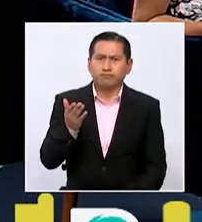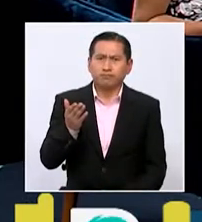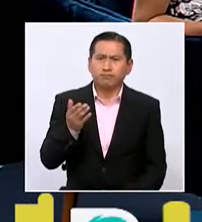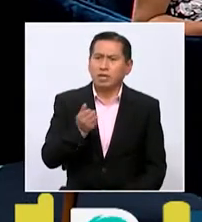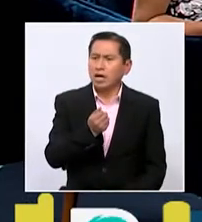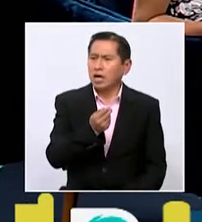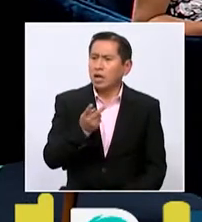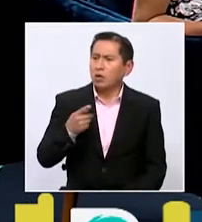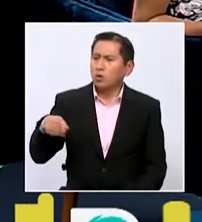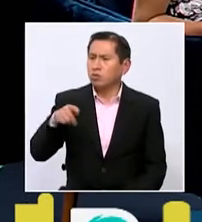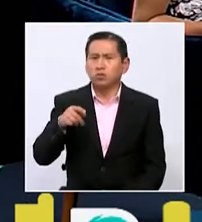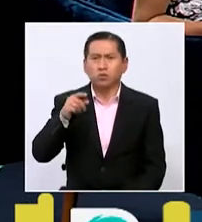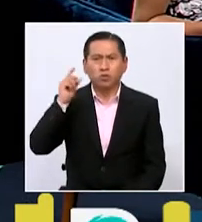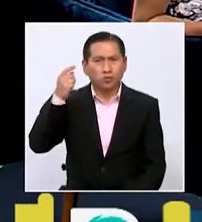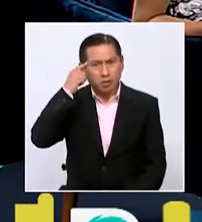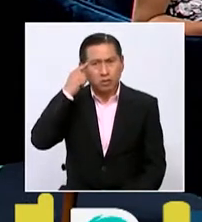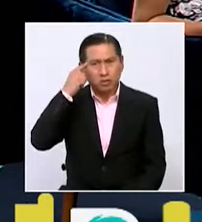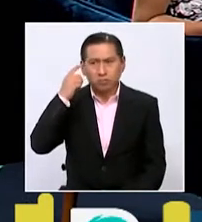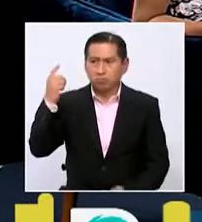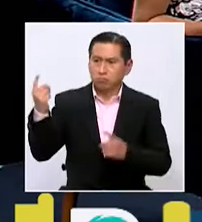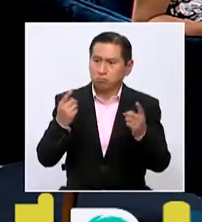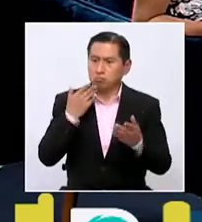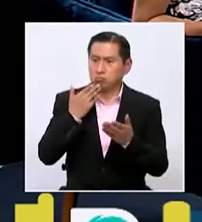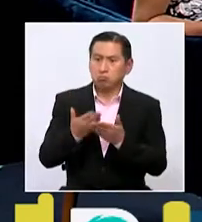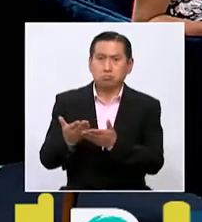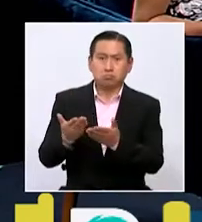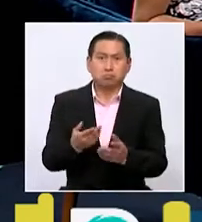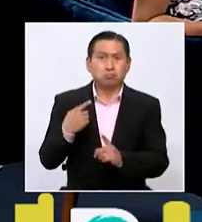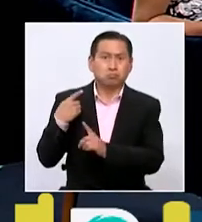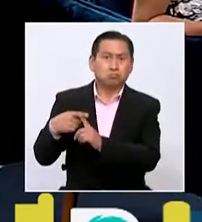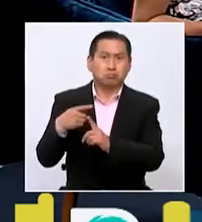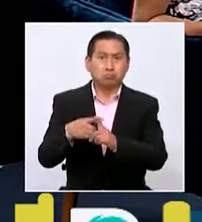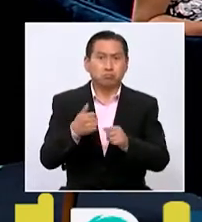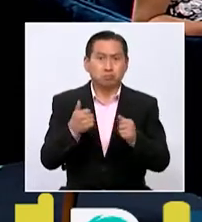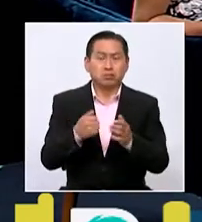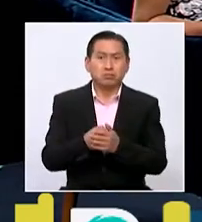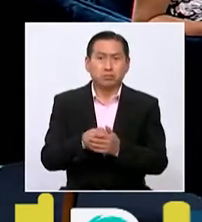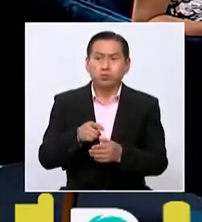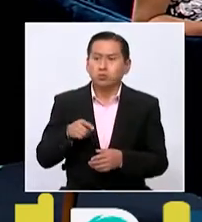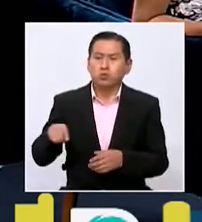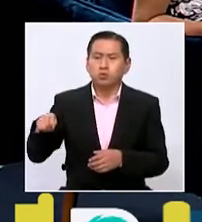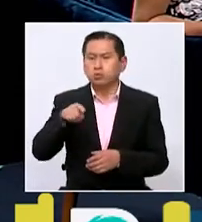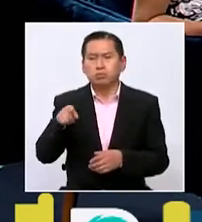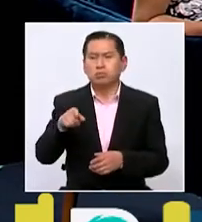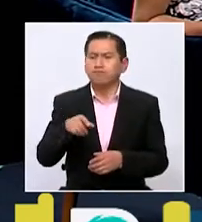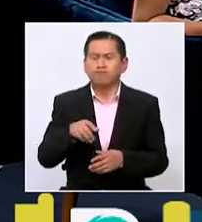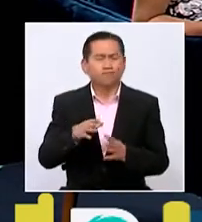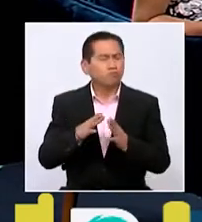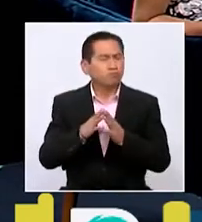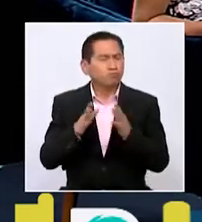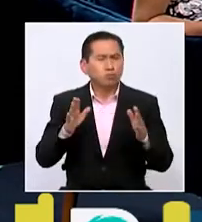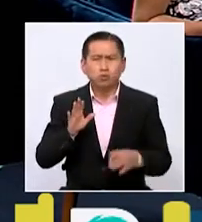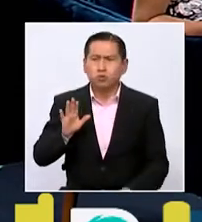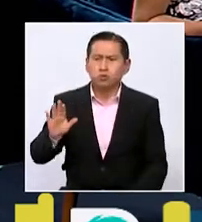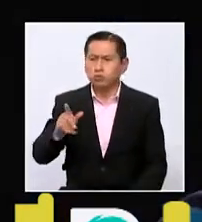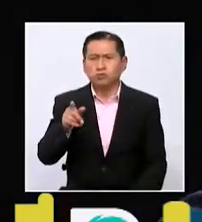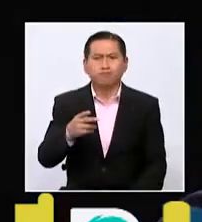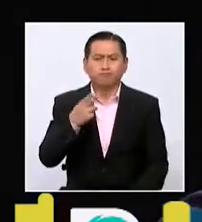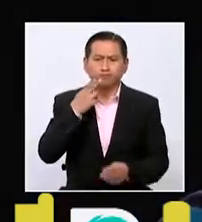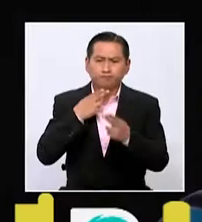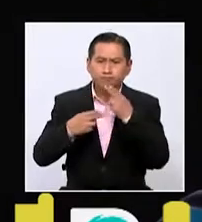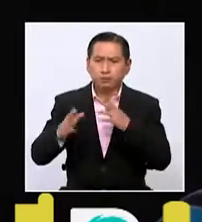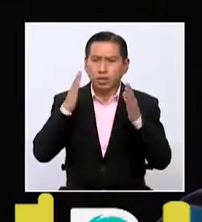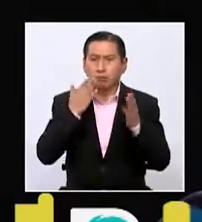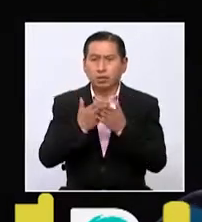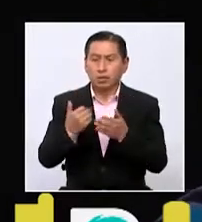algunos personeros del gobierno que nos recibieron muy gentilmente y que han sido absolutamente amables y nos